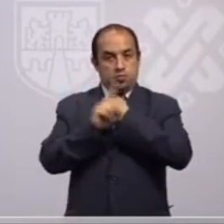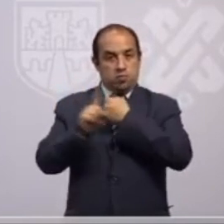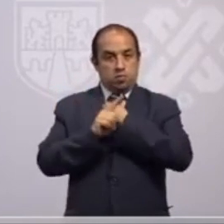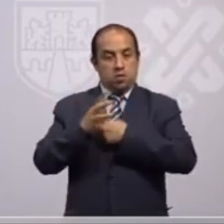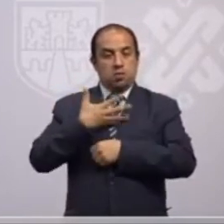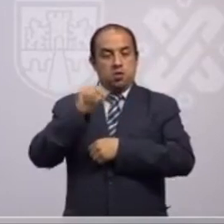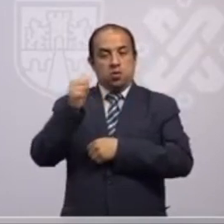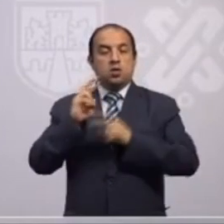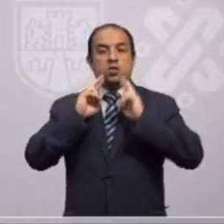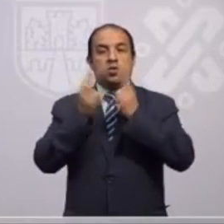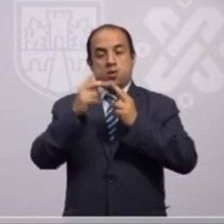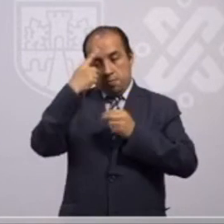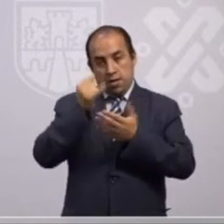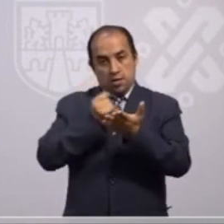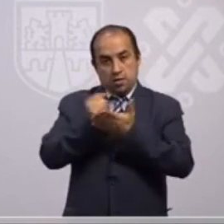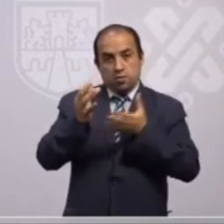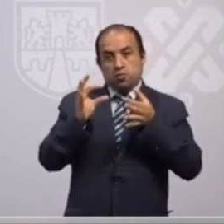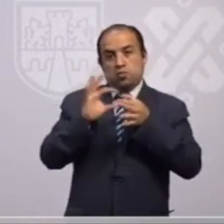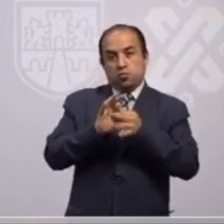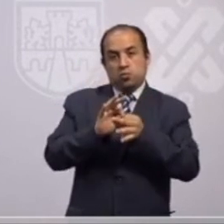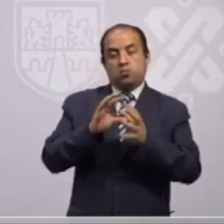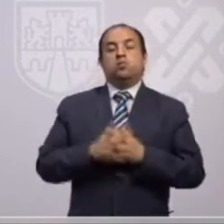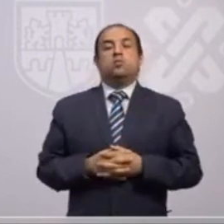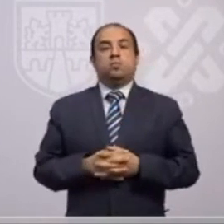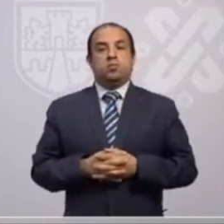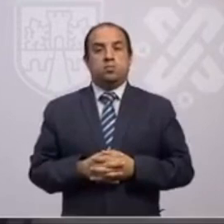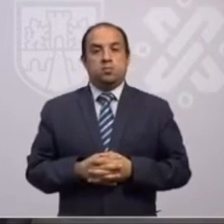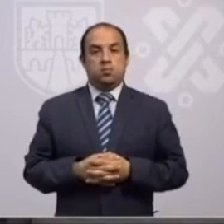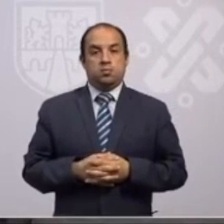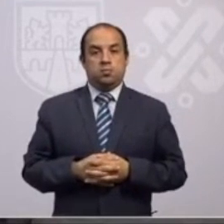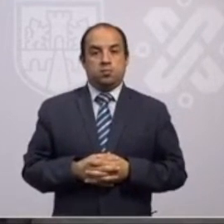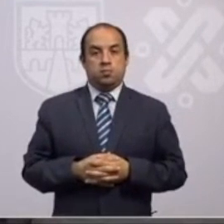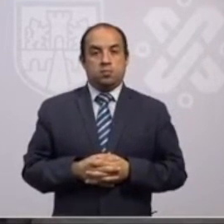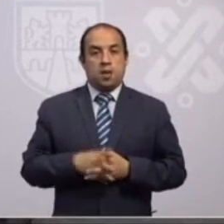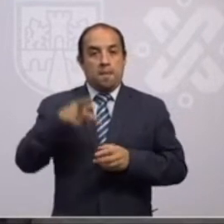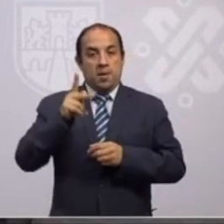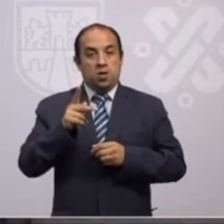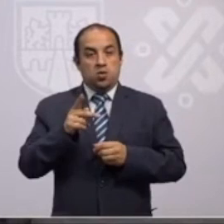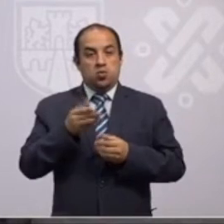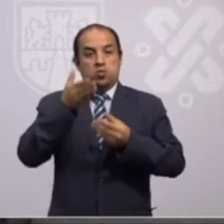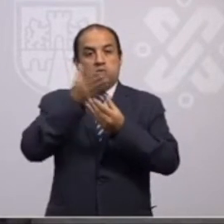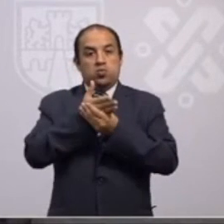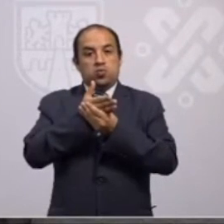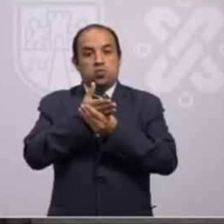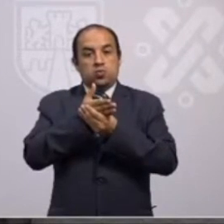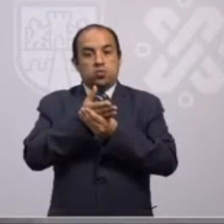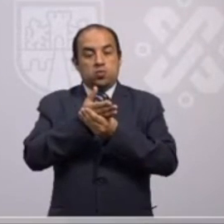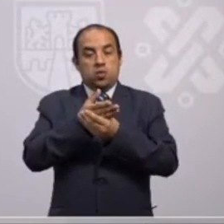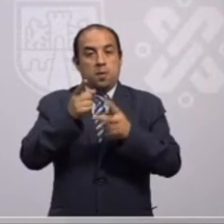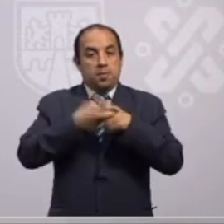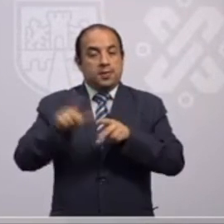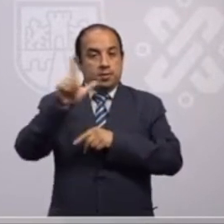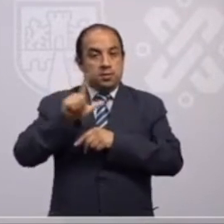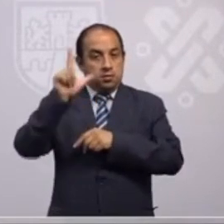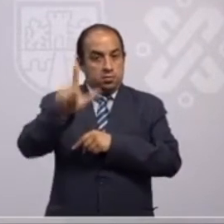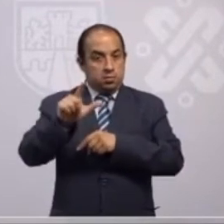7,941 pruebas diarias para la detección del SARS-CoV-2, esto debido a que se incorporaron las pruebas de antígeno. Informó que para disminuir